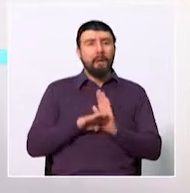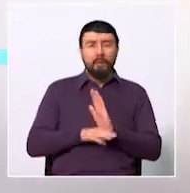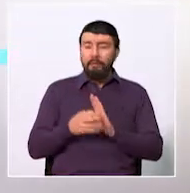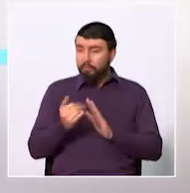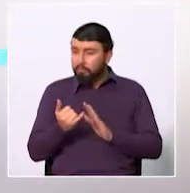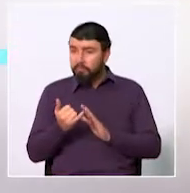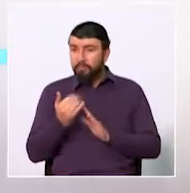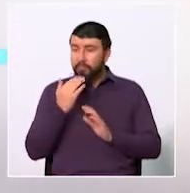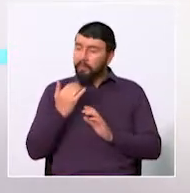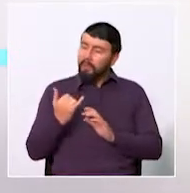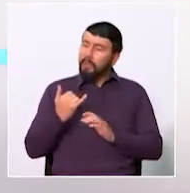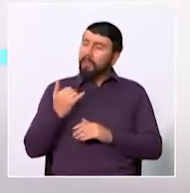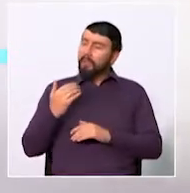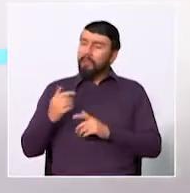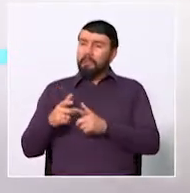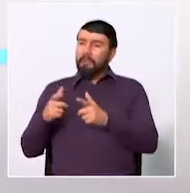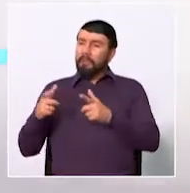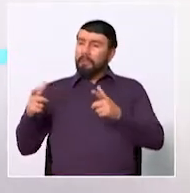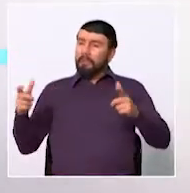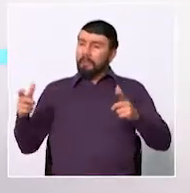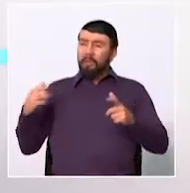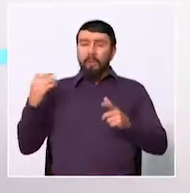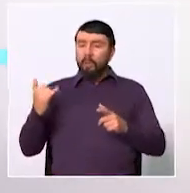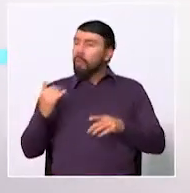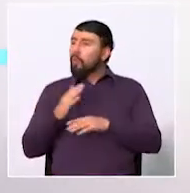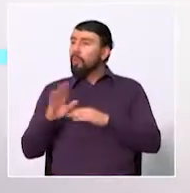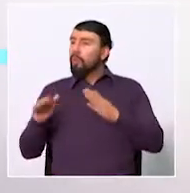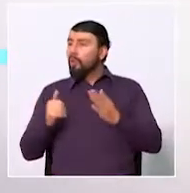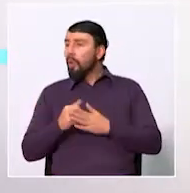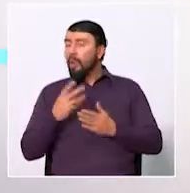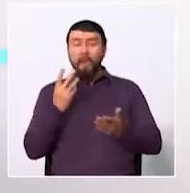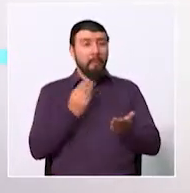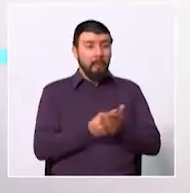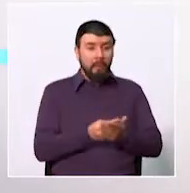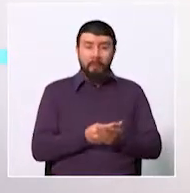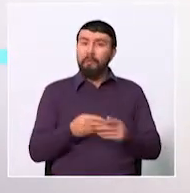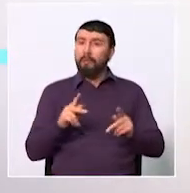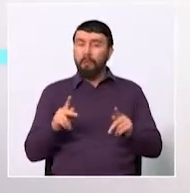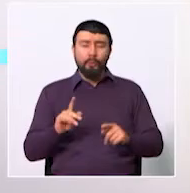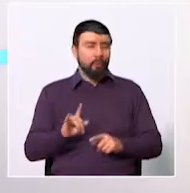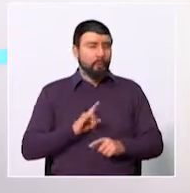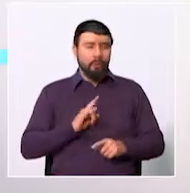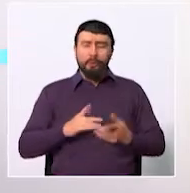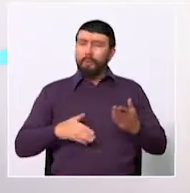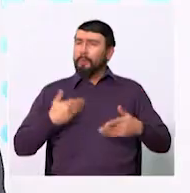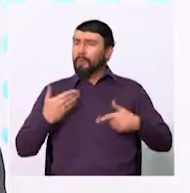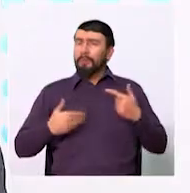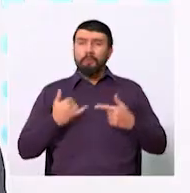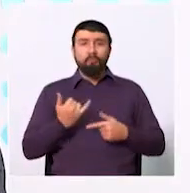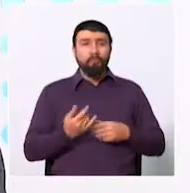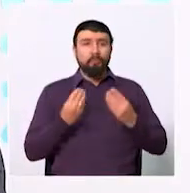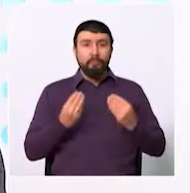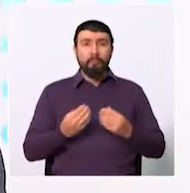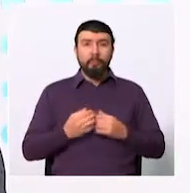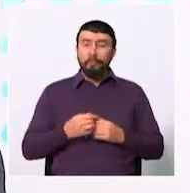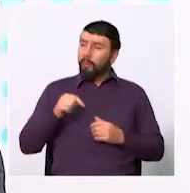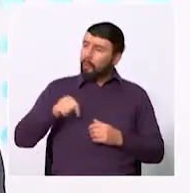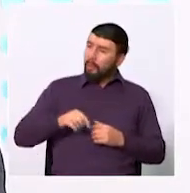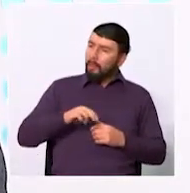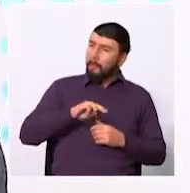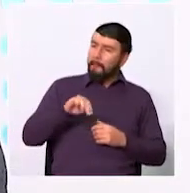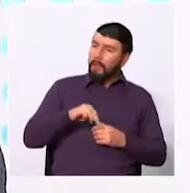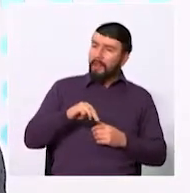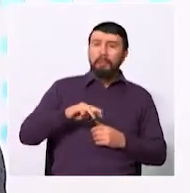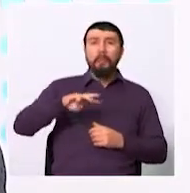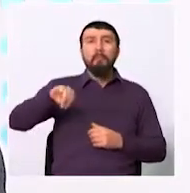si uno va a sumar pues lo de todos por ese dinero la gente se queda muy sorprendida hoy es martes miércoles en la repetición